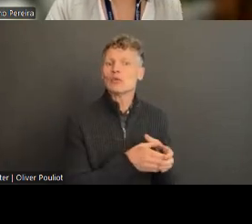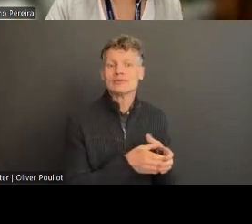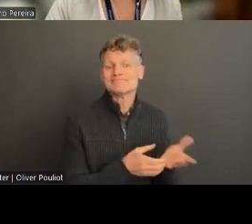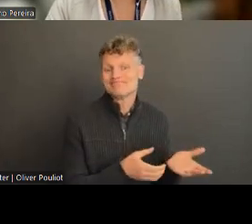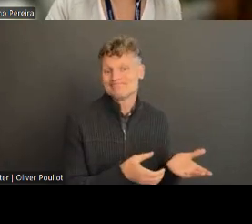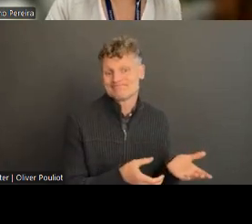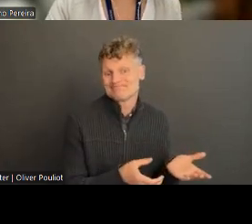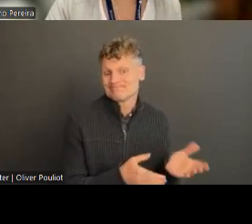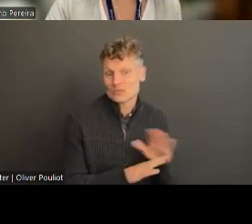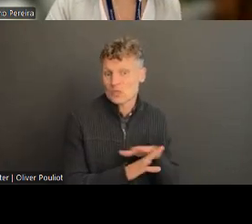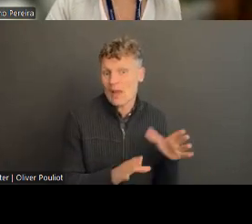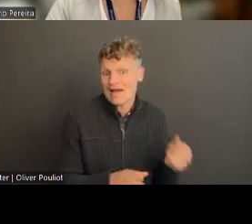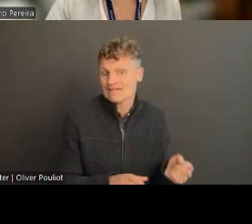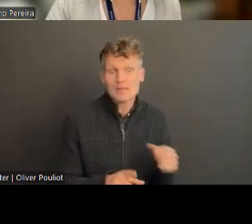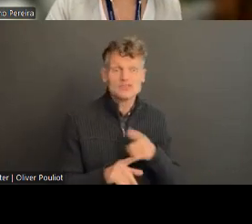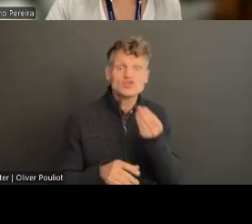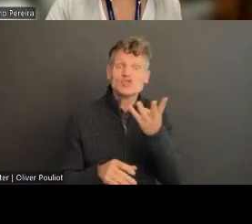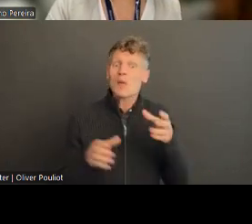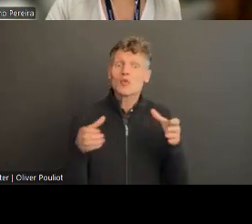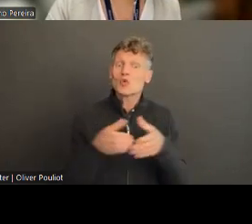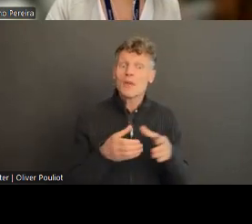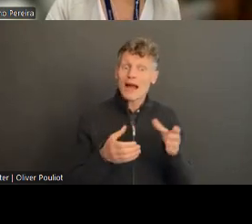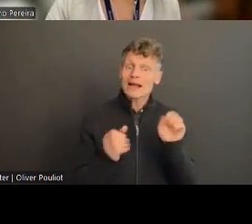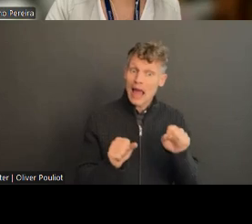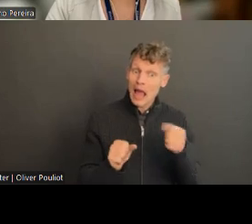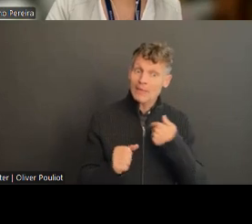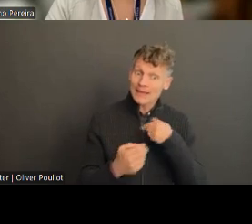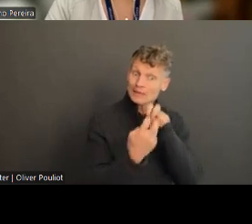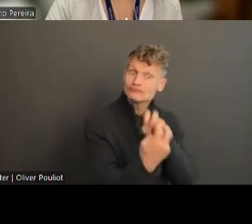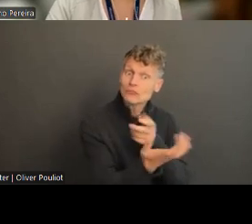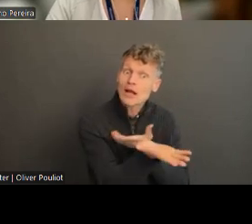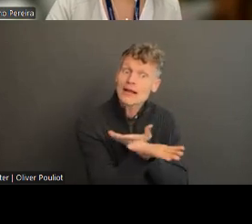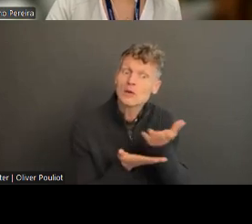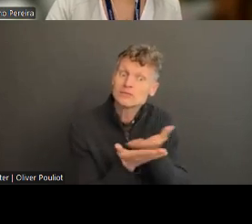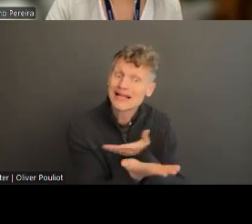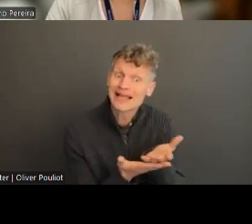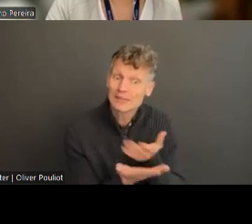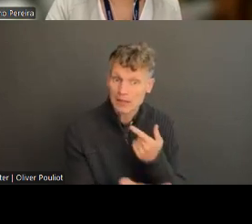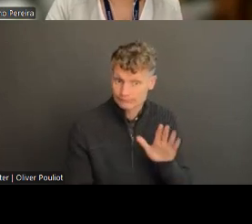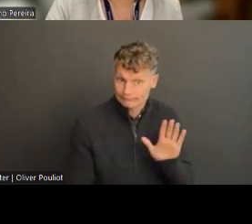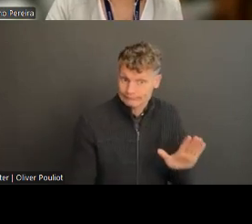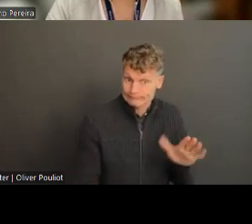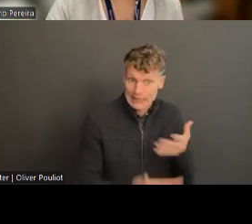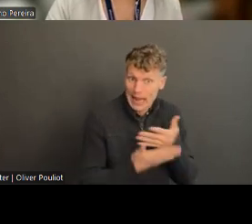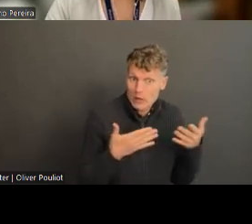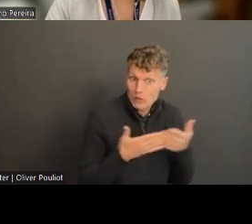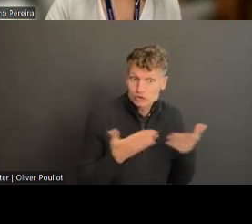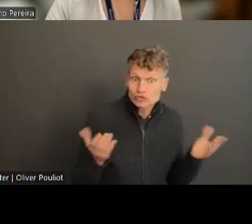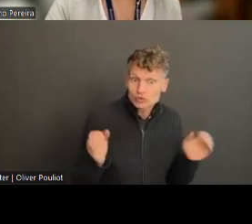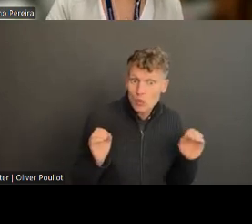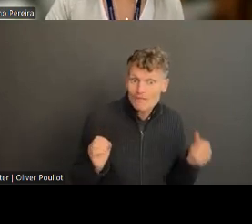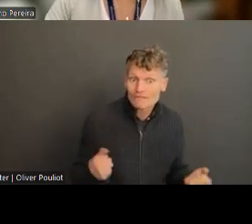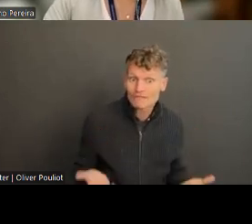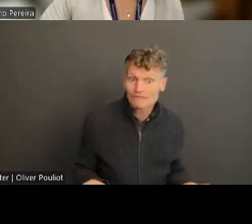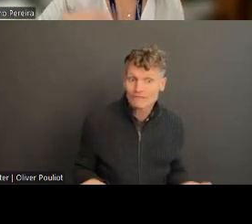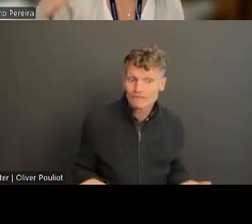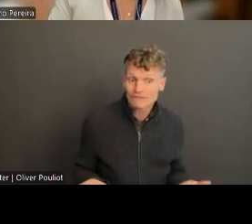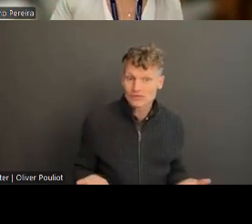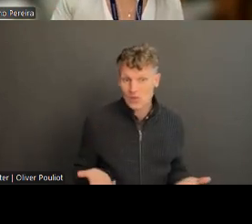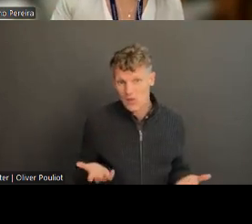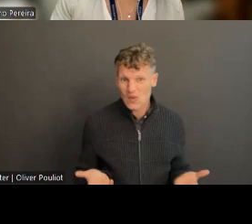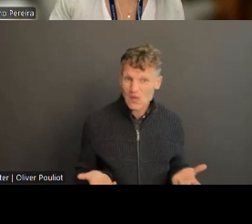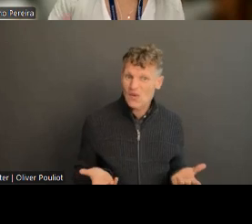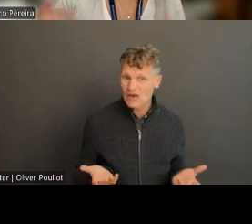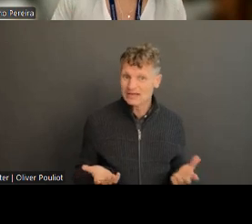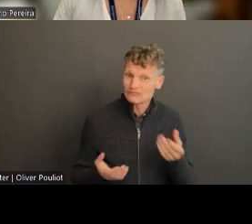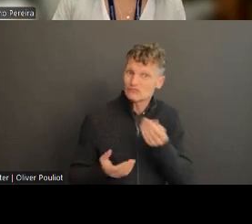anterioridad que no accede, por ejemplo, a este tipo de consejería o no accede a estos exámenes de tamizaje que podrían entonces